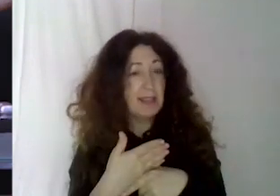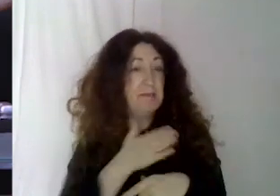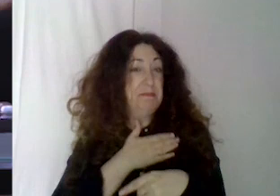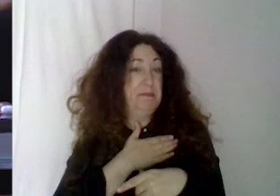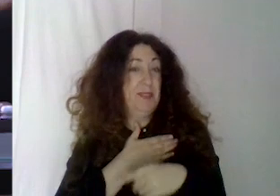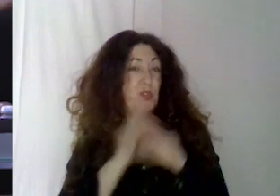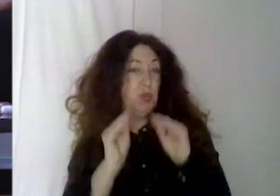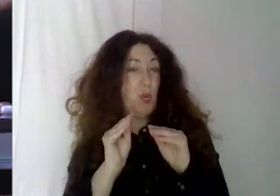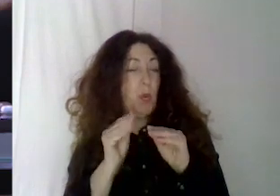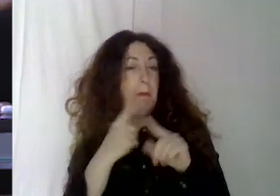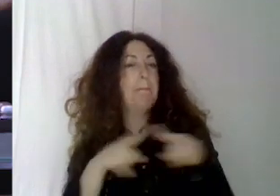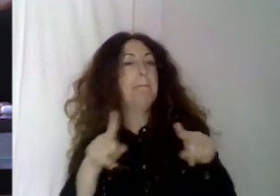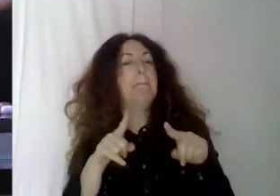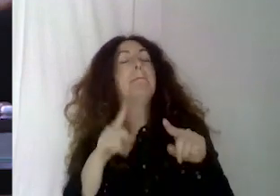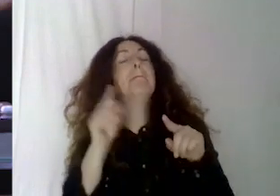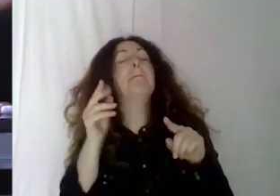El asunto era,